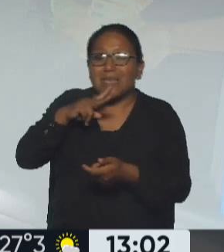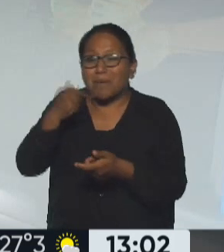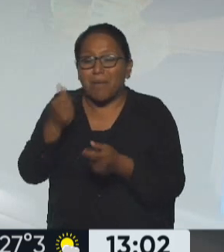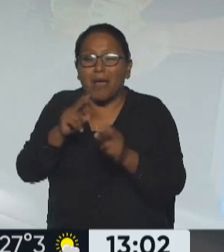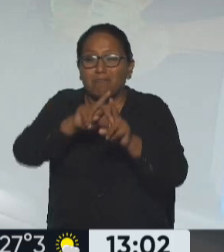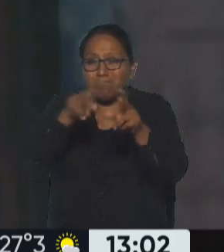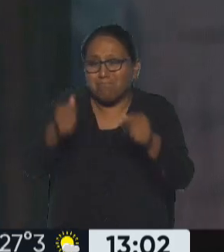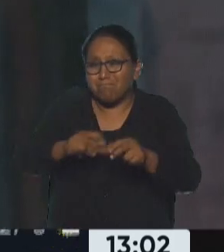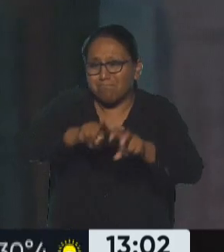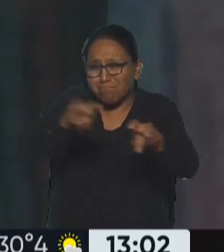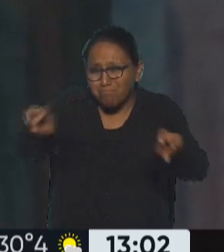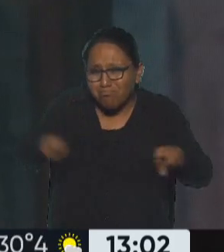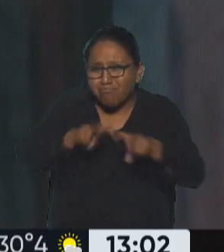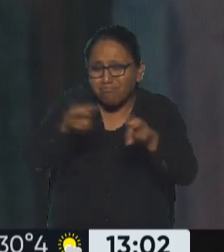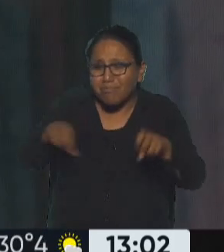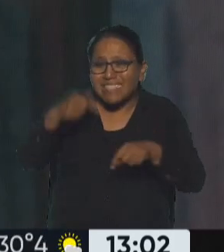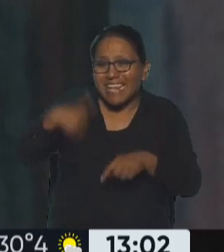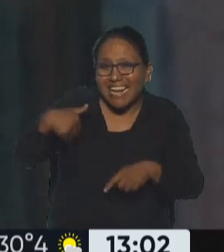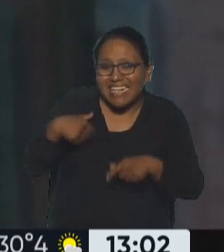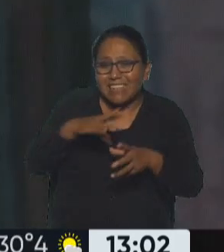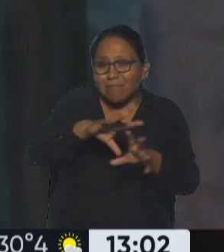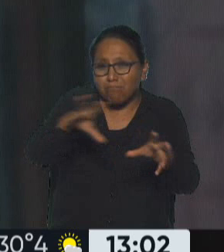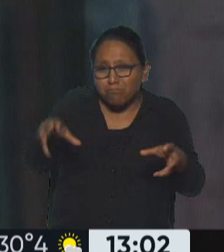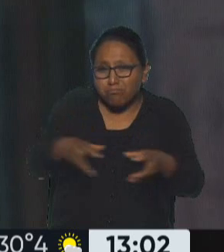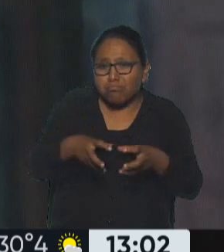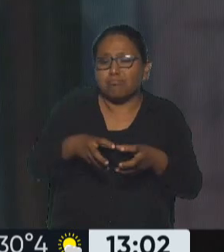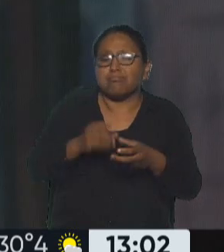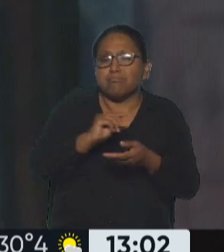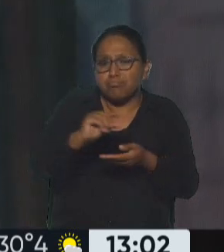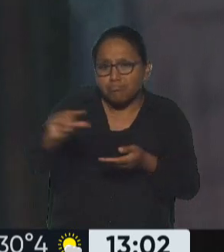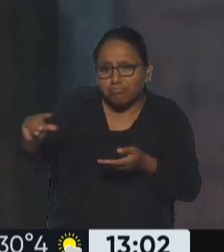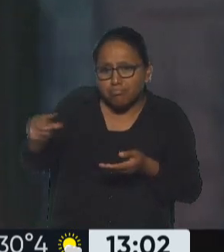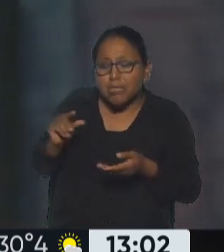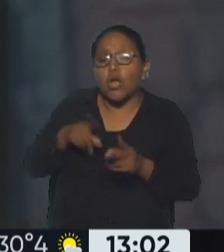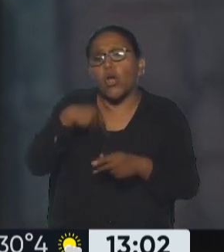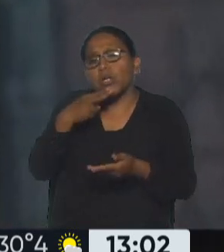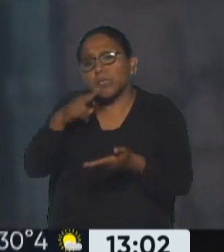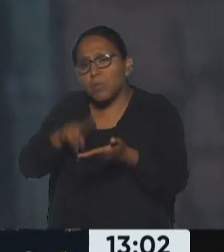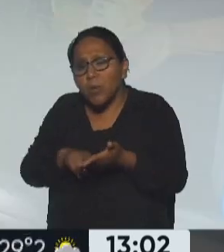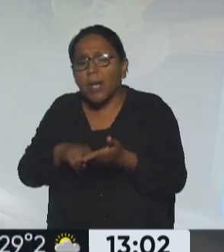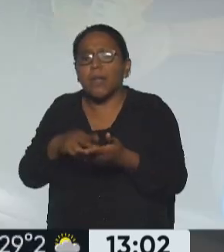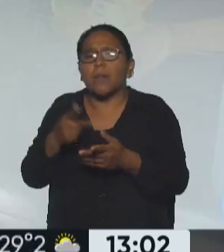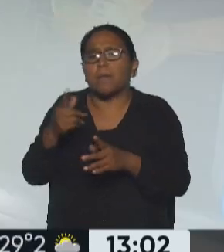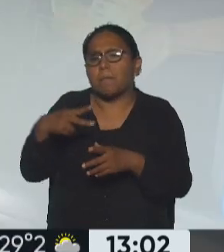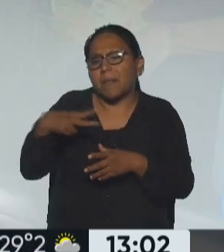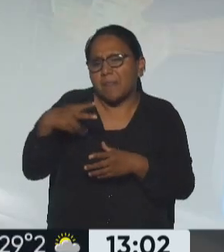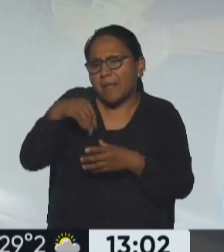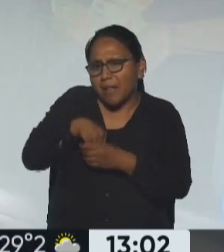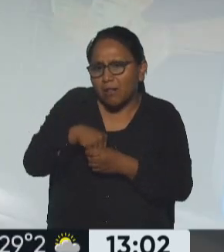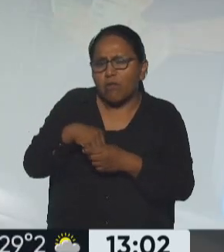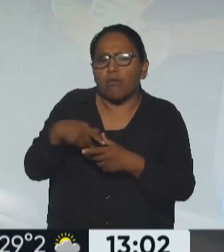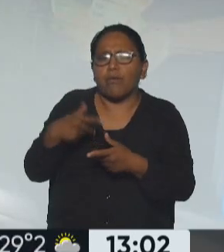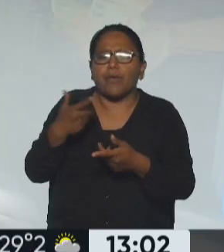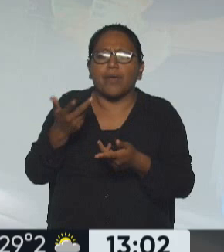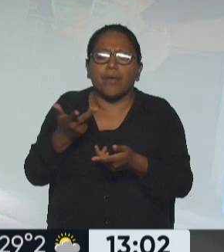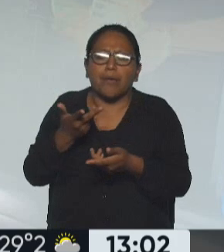masa de recaudación tributaria de la argentina se reparten y luego otros impuestos por ejemplo los internos habrán escuchado